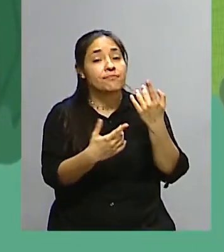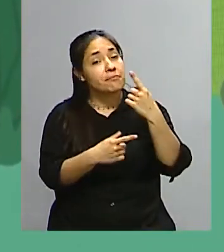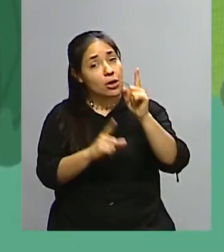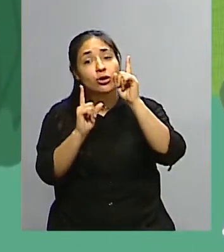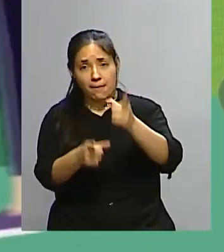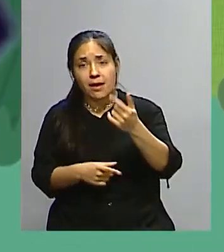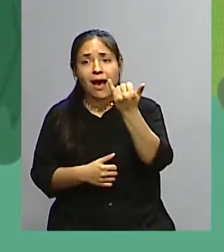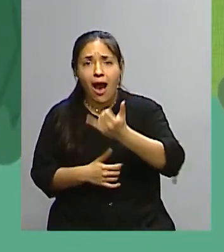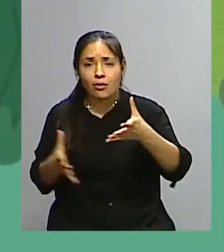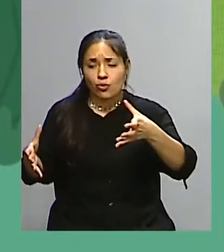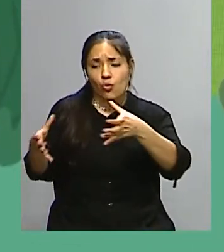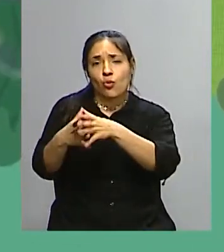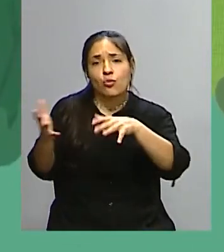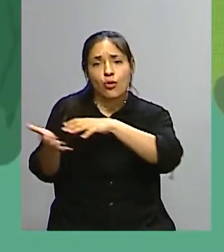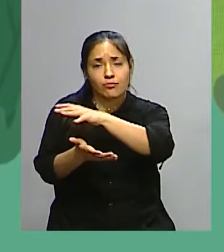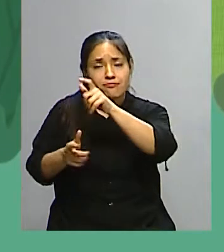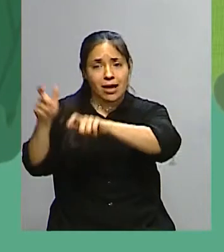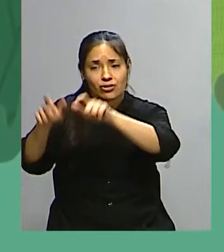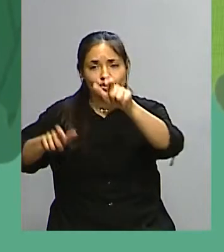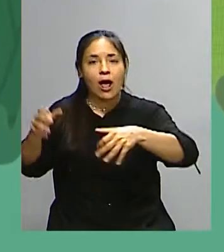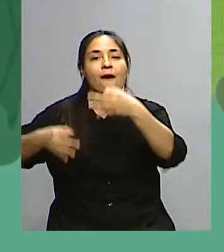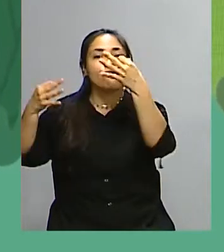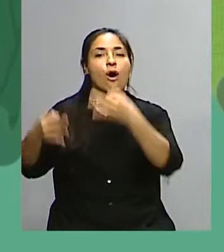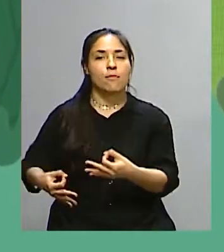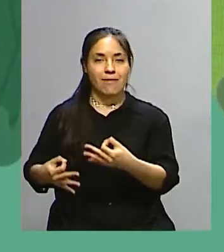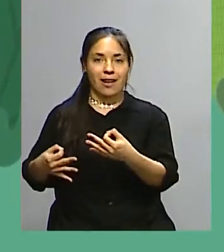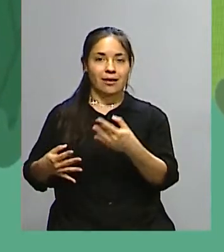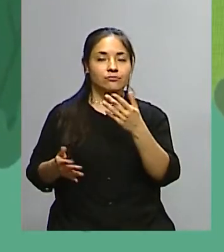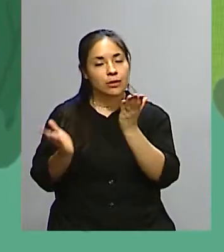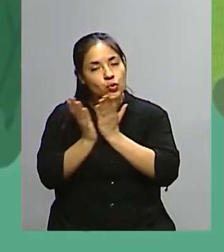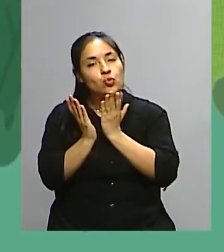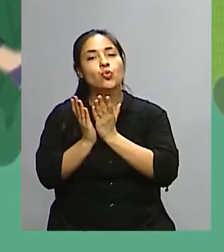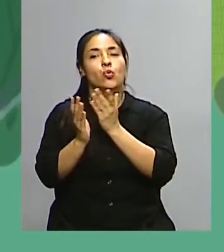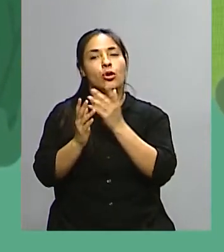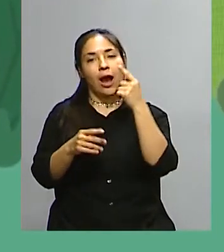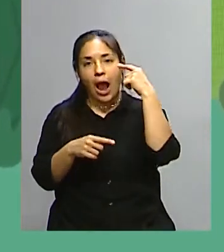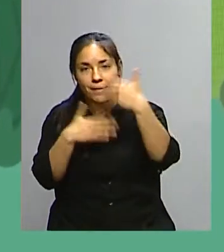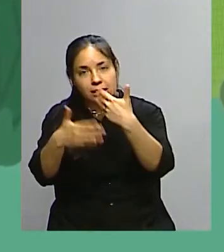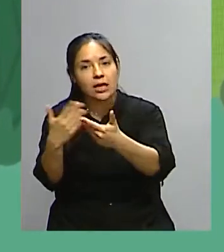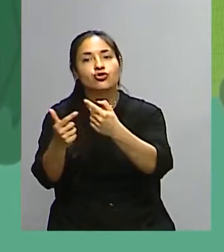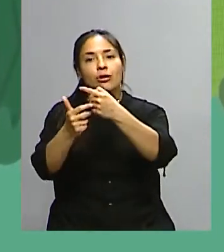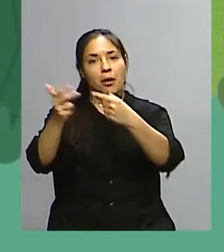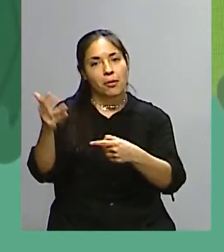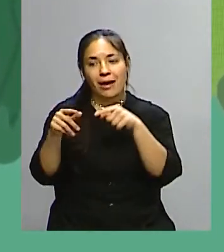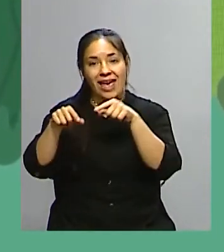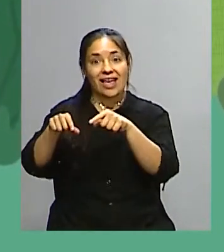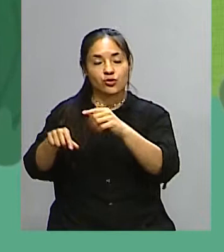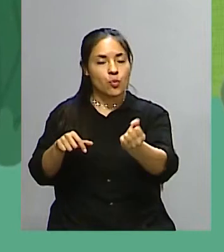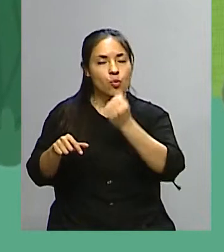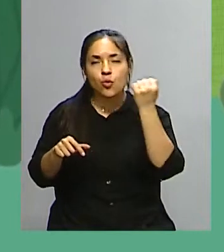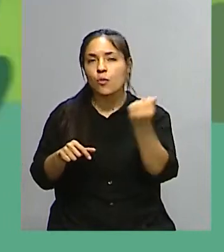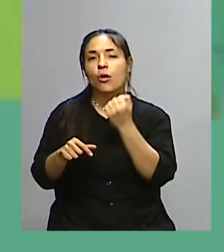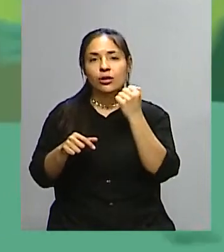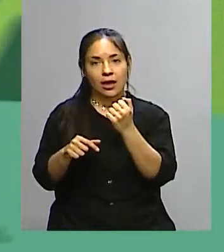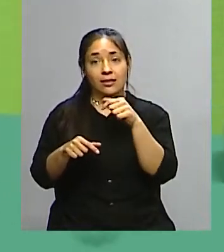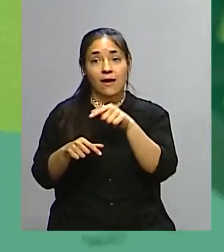sistema, un circuito, digamos, formal de cuidados, ¿sí? Y es muy importante siempre acentuar de que tiene